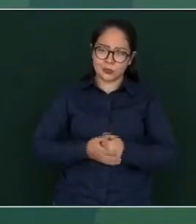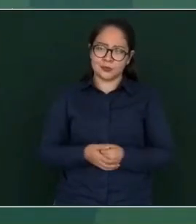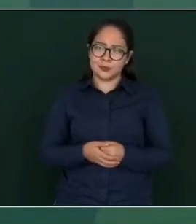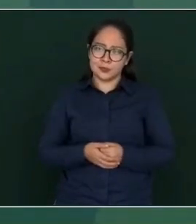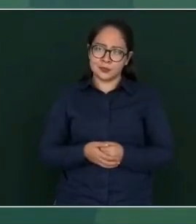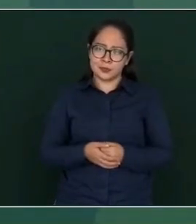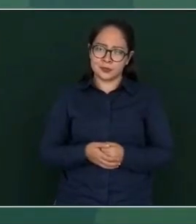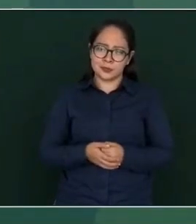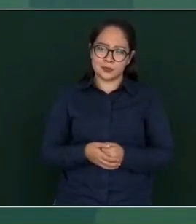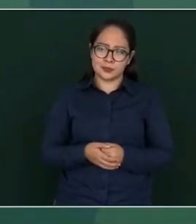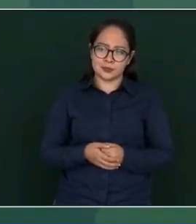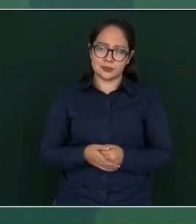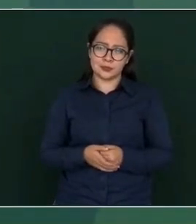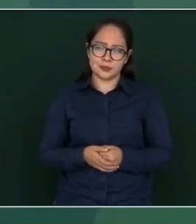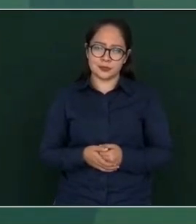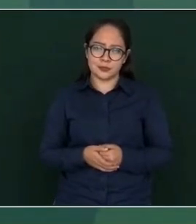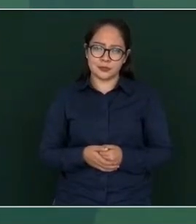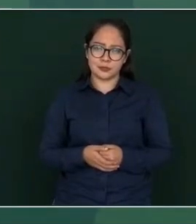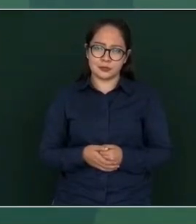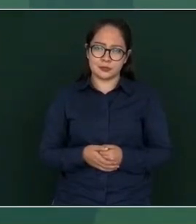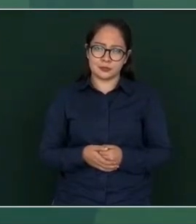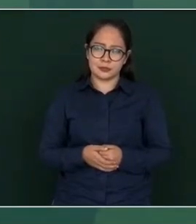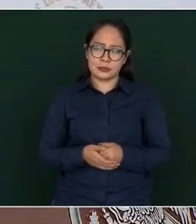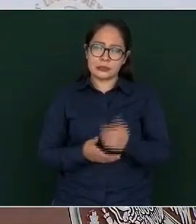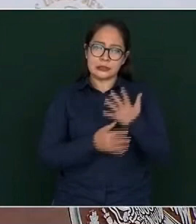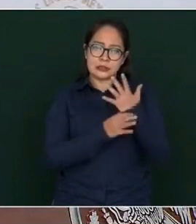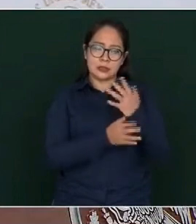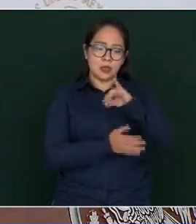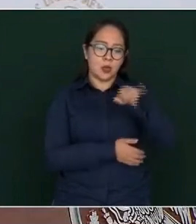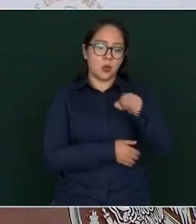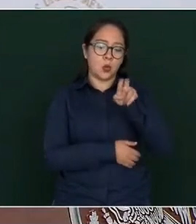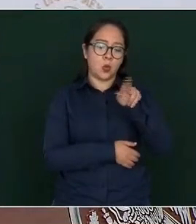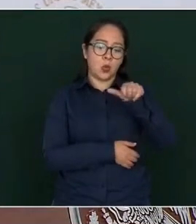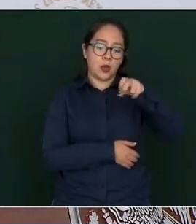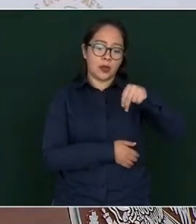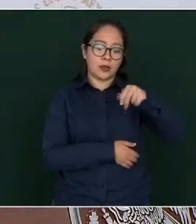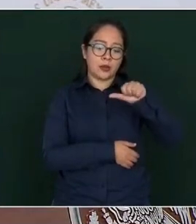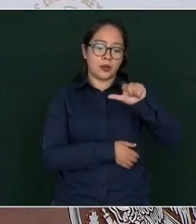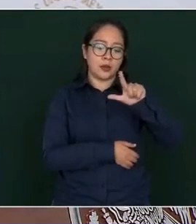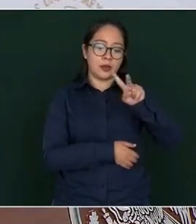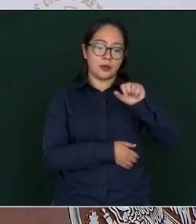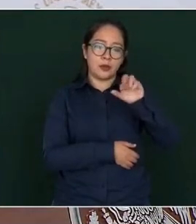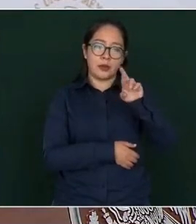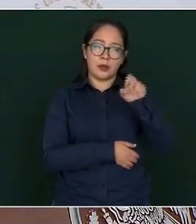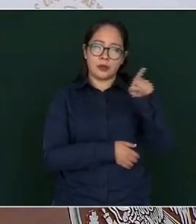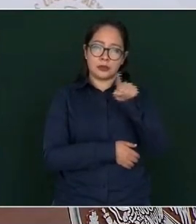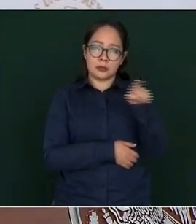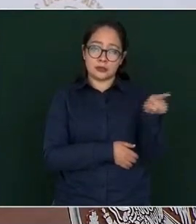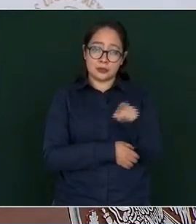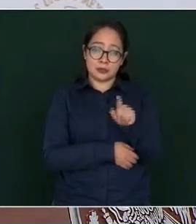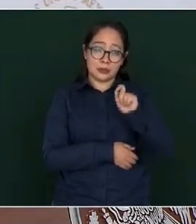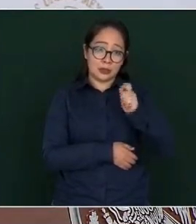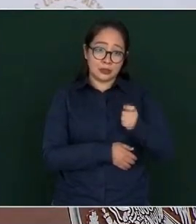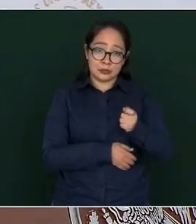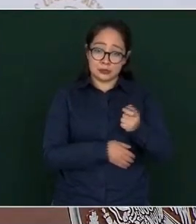Esta ancheta, como decía Juan Álvarez, está muy angosta, no hay ni para dónde hacerse.